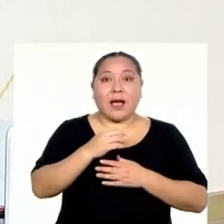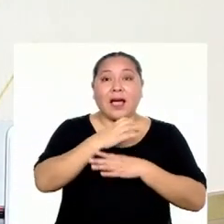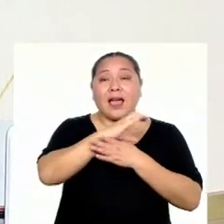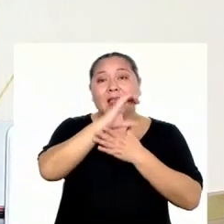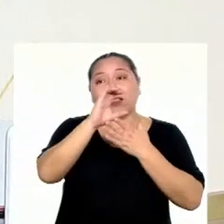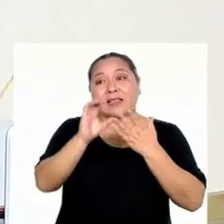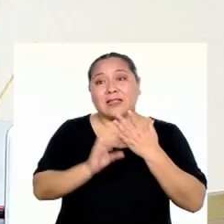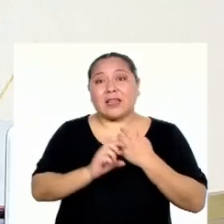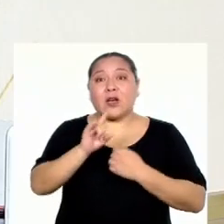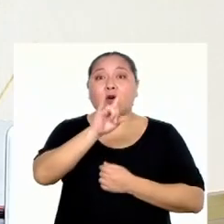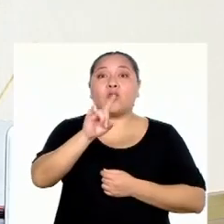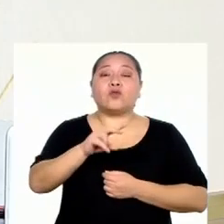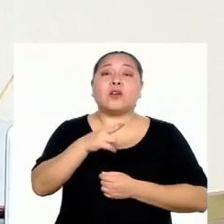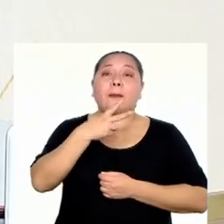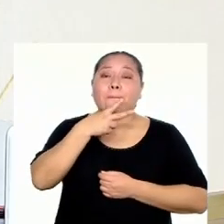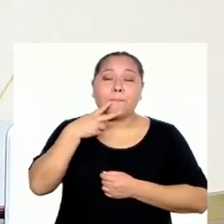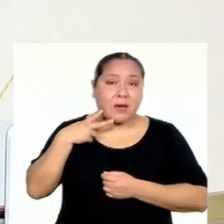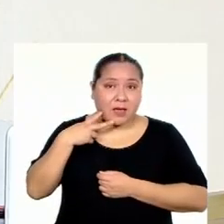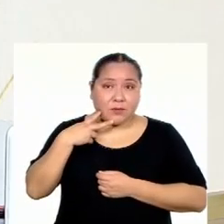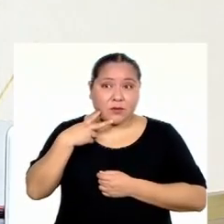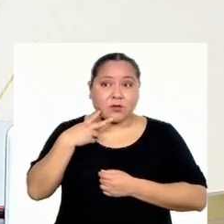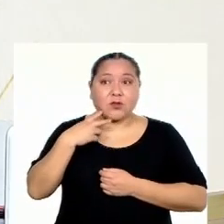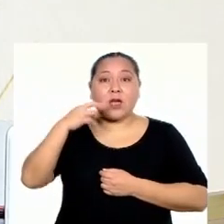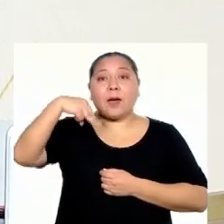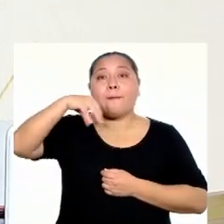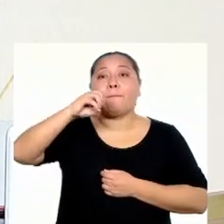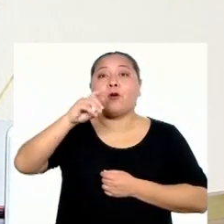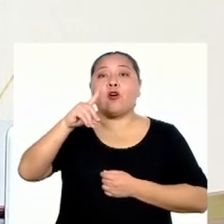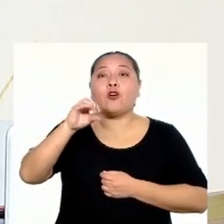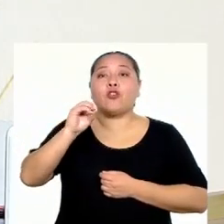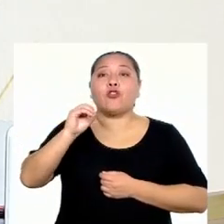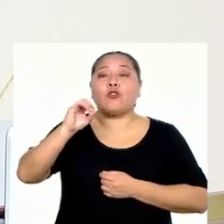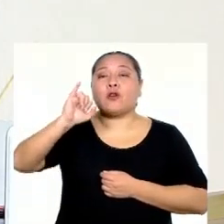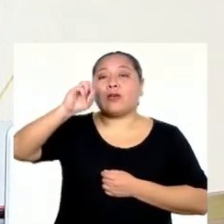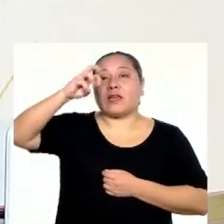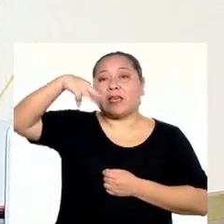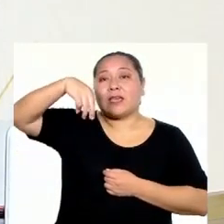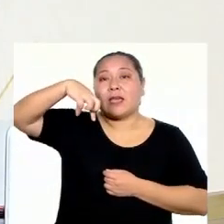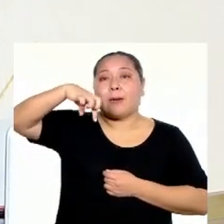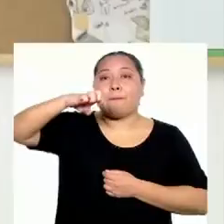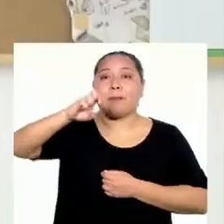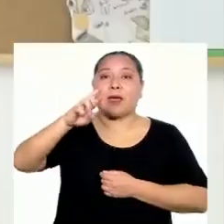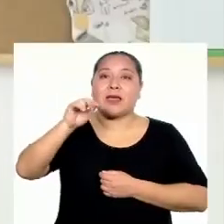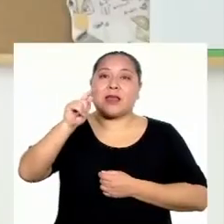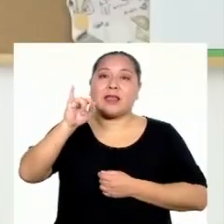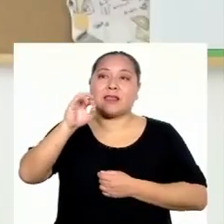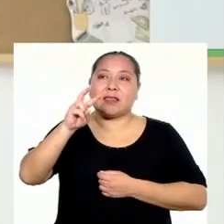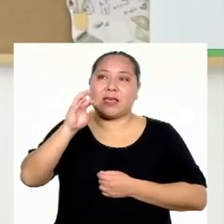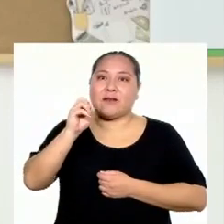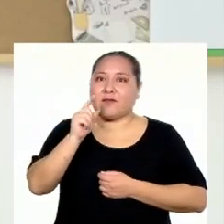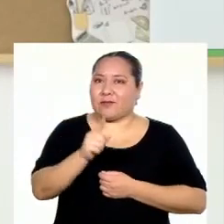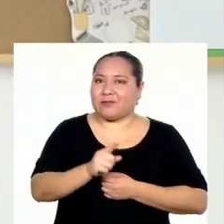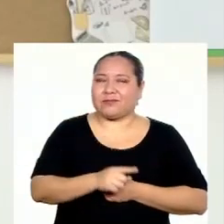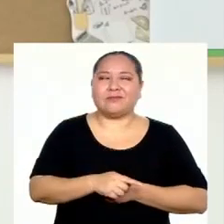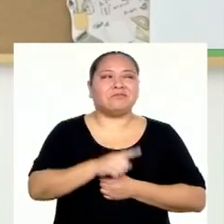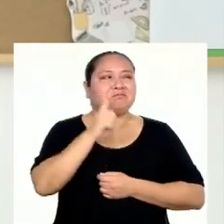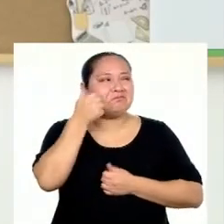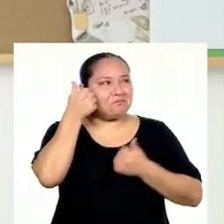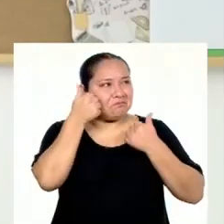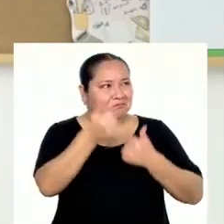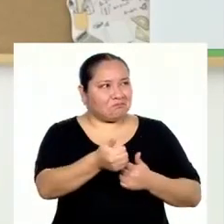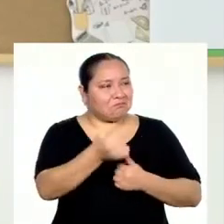es que usan verbos en modo imperativo. Entonces, nuestras palabras clave deberían ser así. Excelente